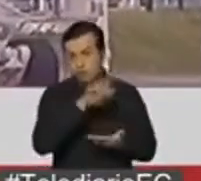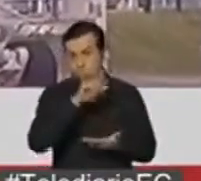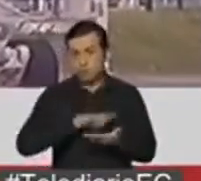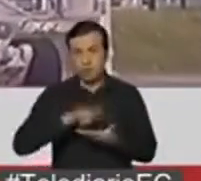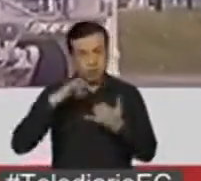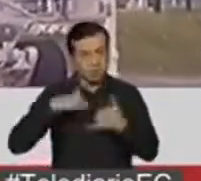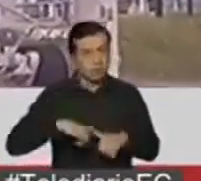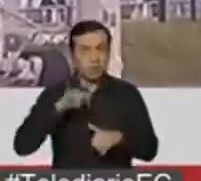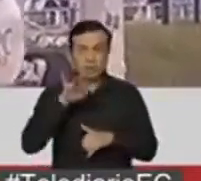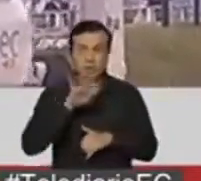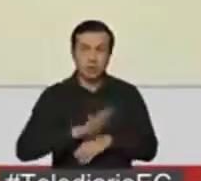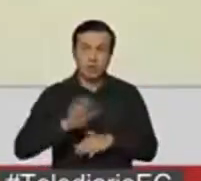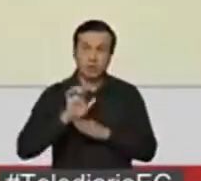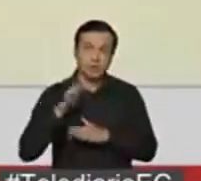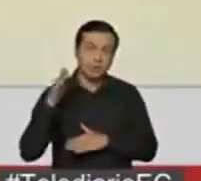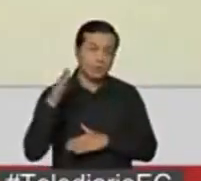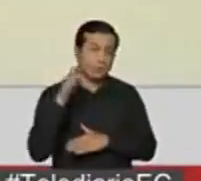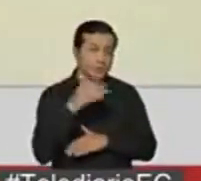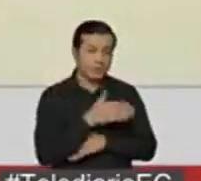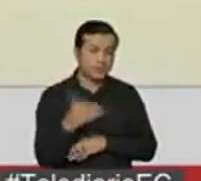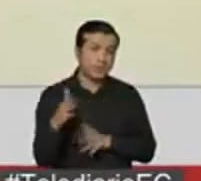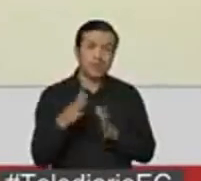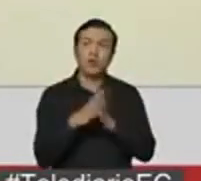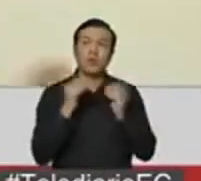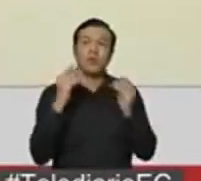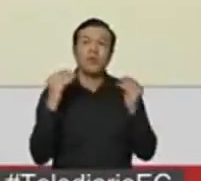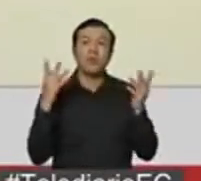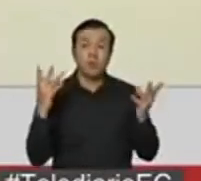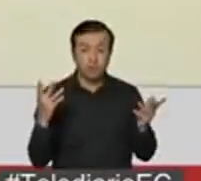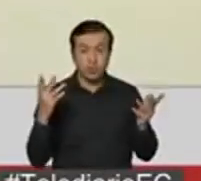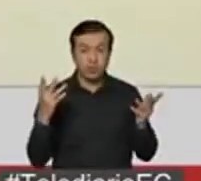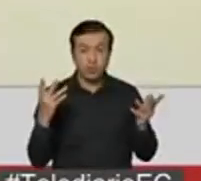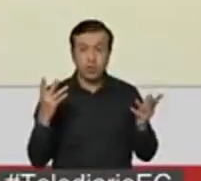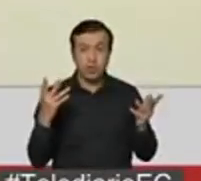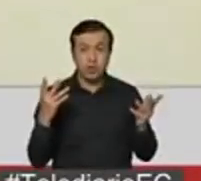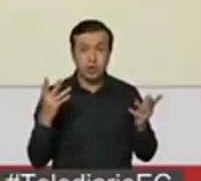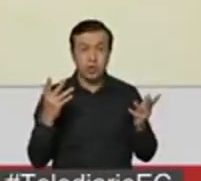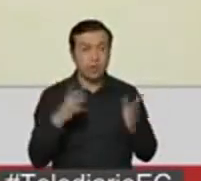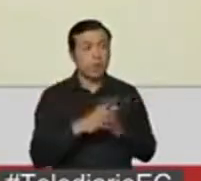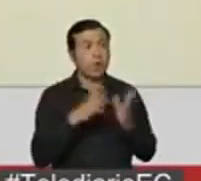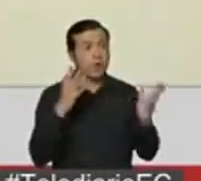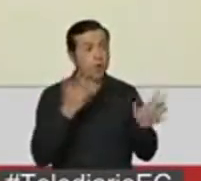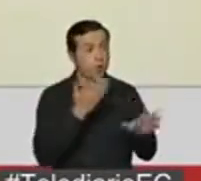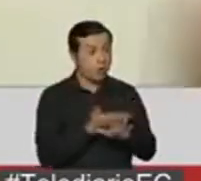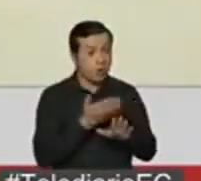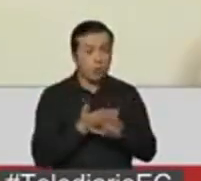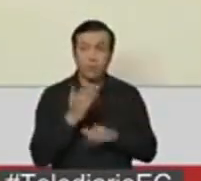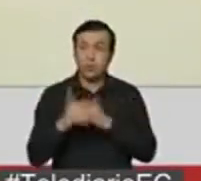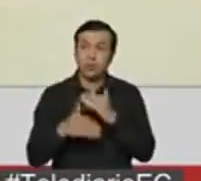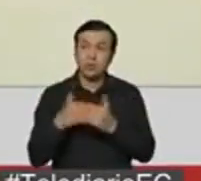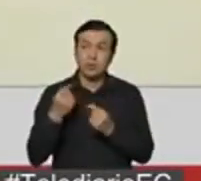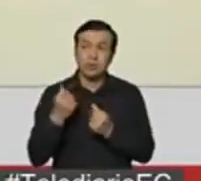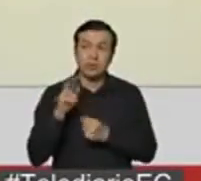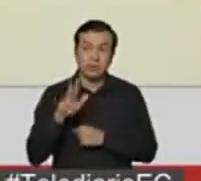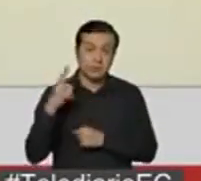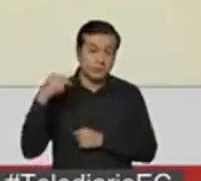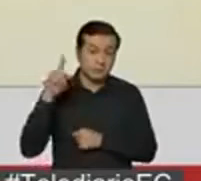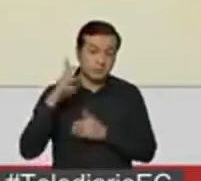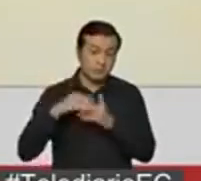seguir con las rutas en el país. Hay demasiada oferta y hay poca demanda, entonces estos aviones terminarán costando, no sé, 3